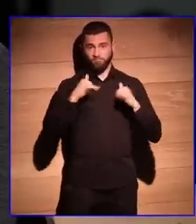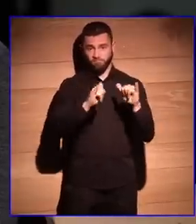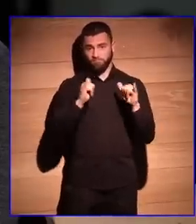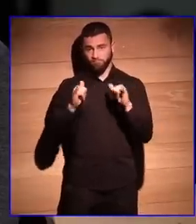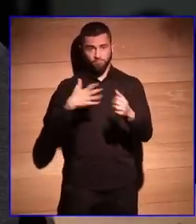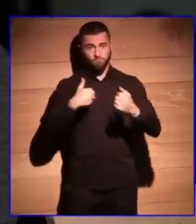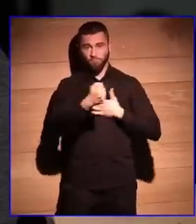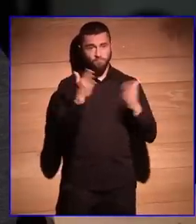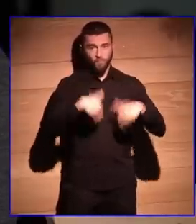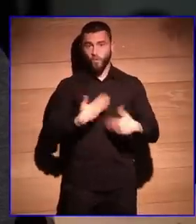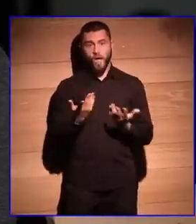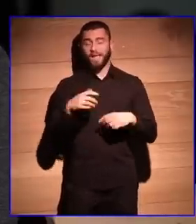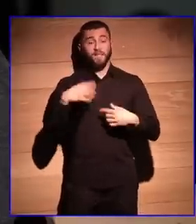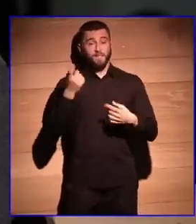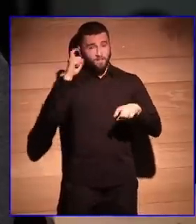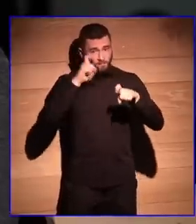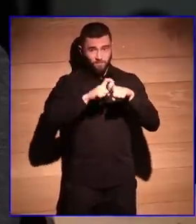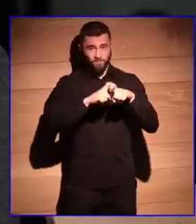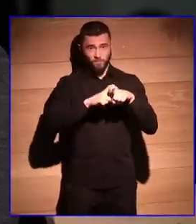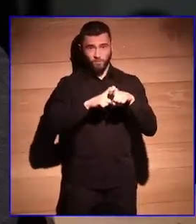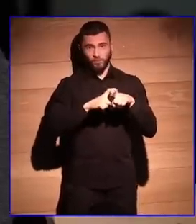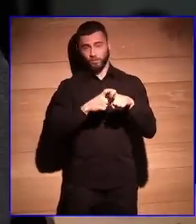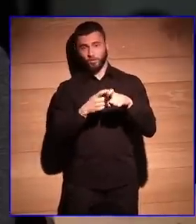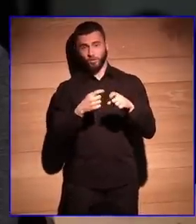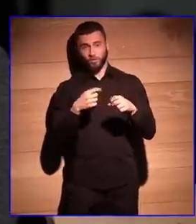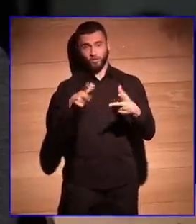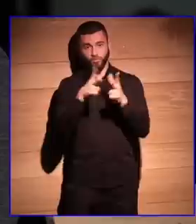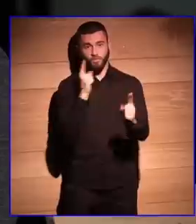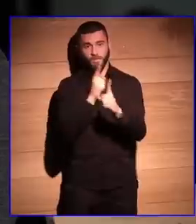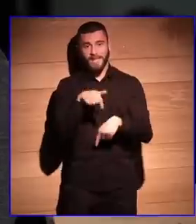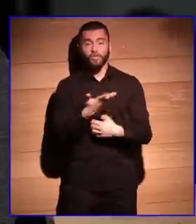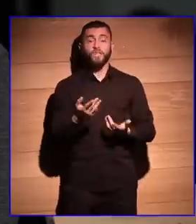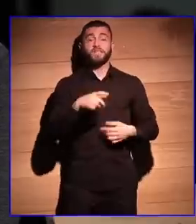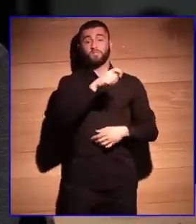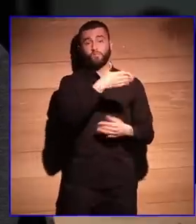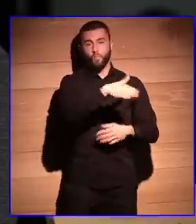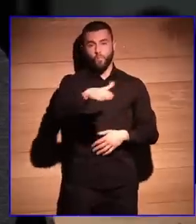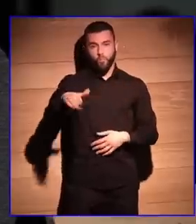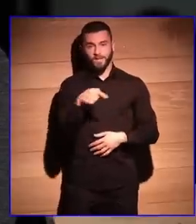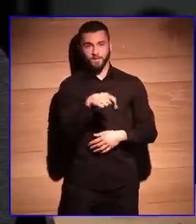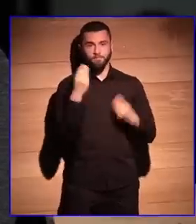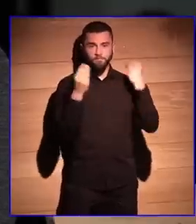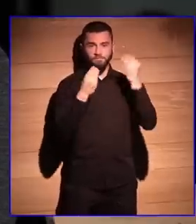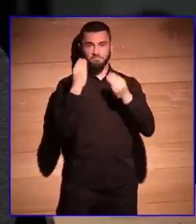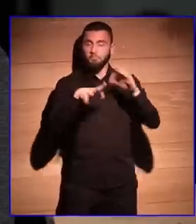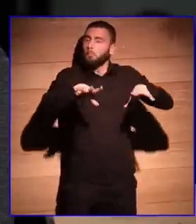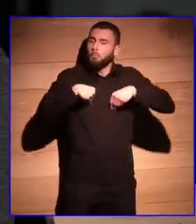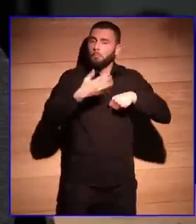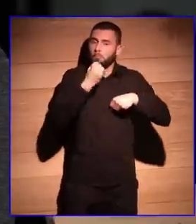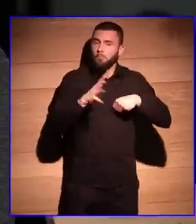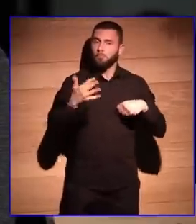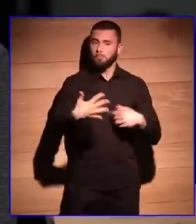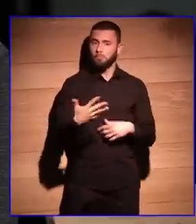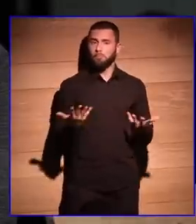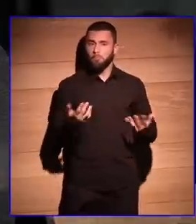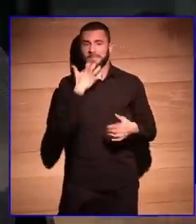y sus características sociopáticas llegan al punto de considerar todas esas muertes como perfectamente admisibles en tanto